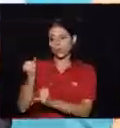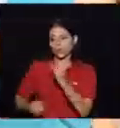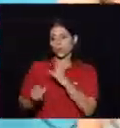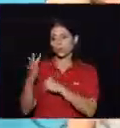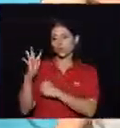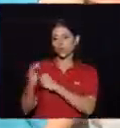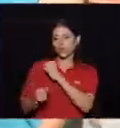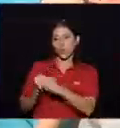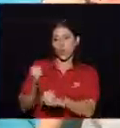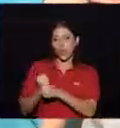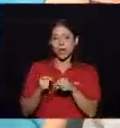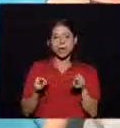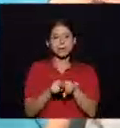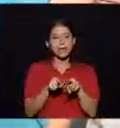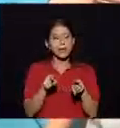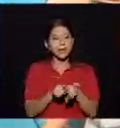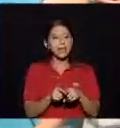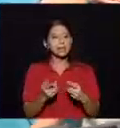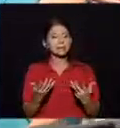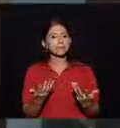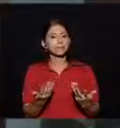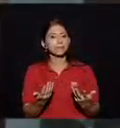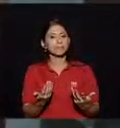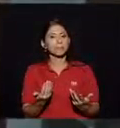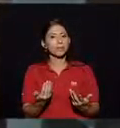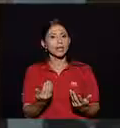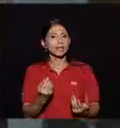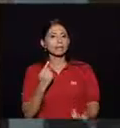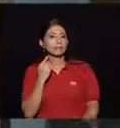4 o 5 años, tenemos también una